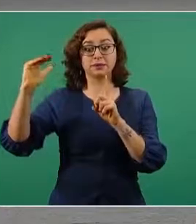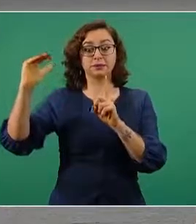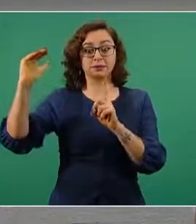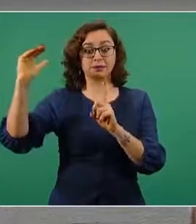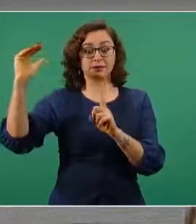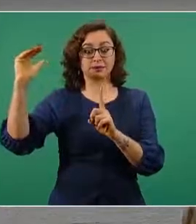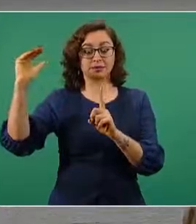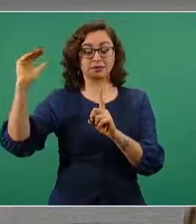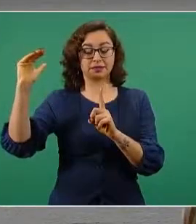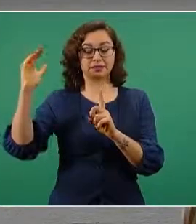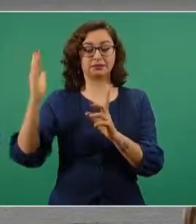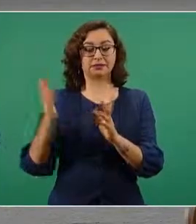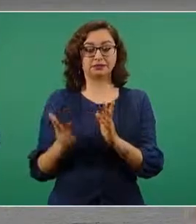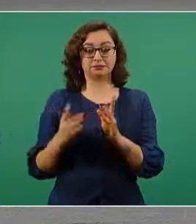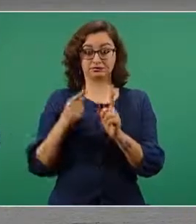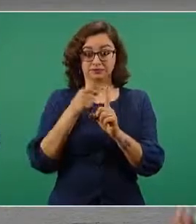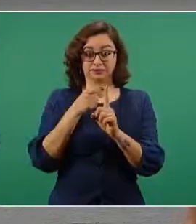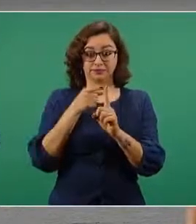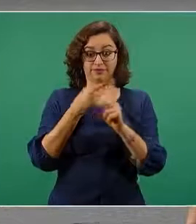Al contrario.